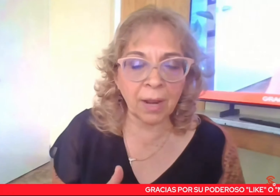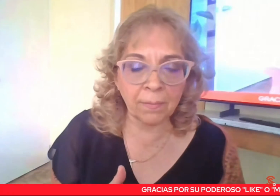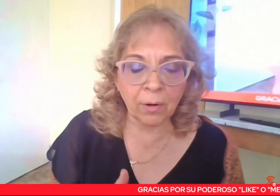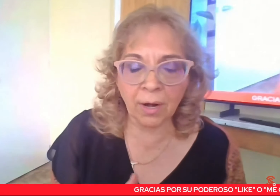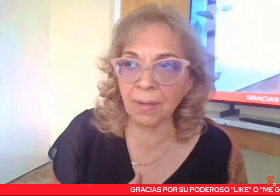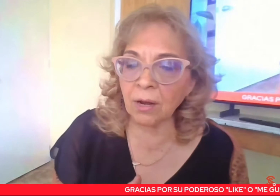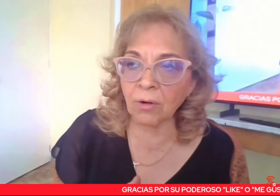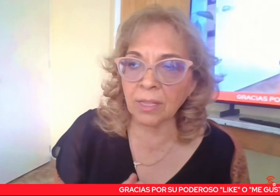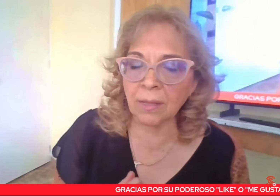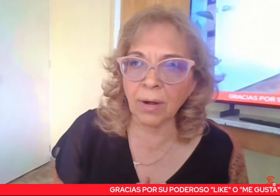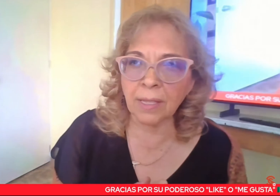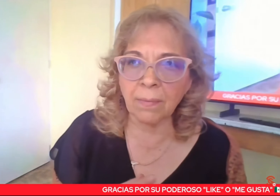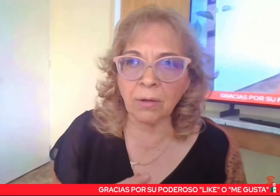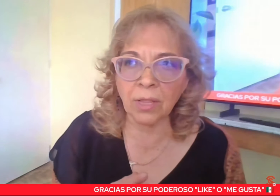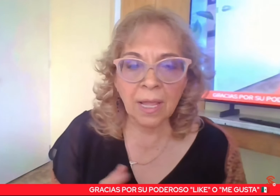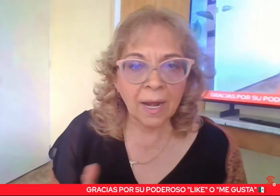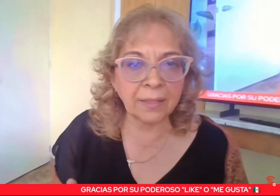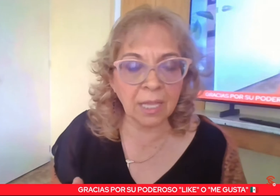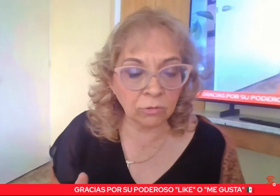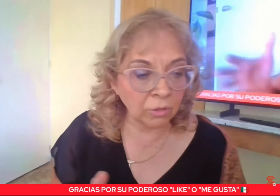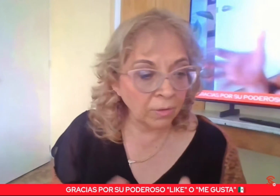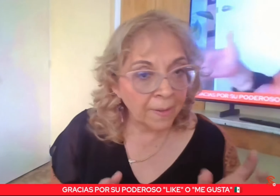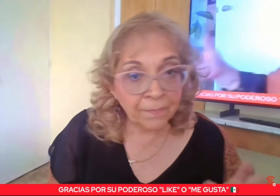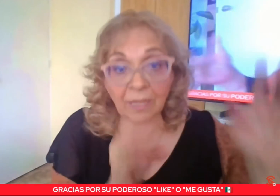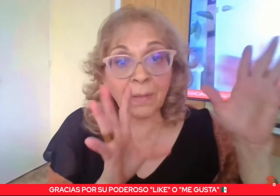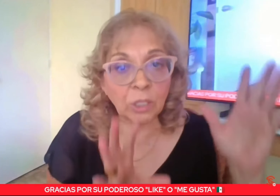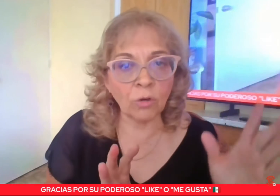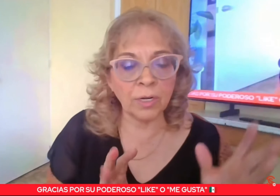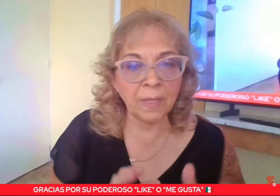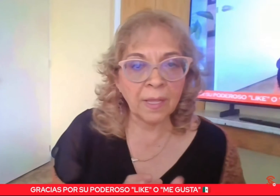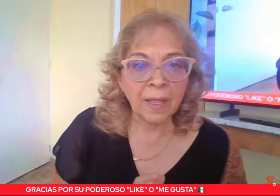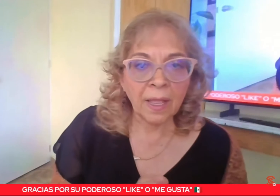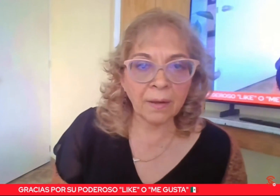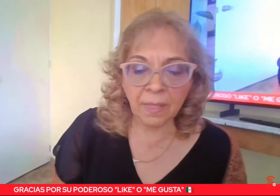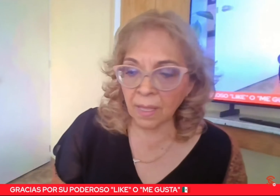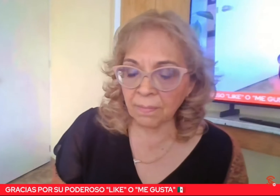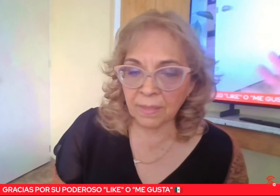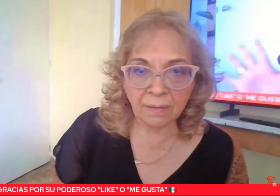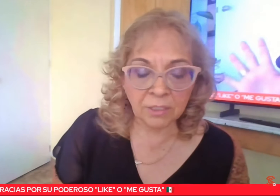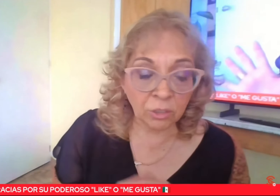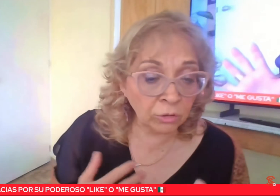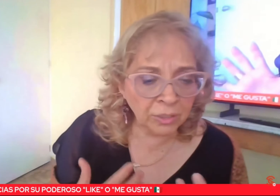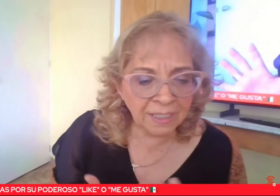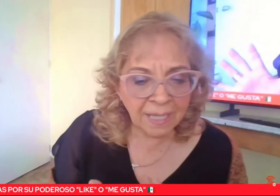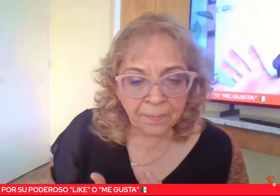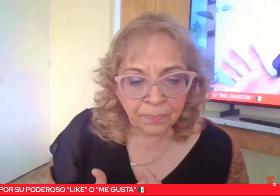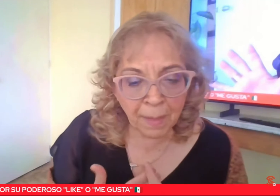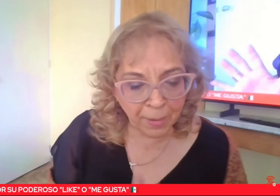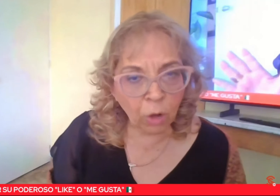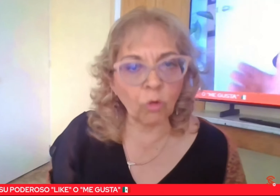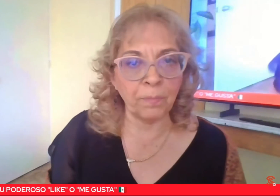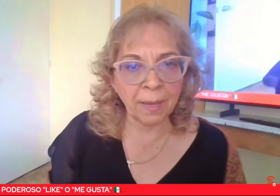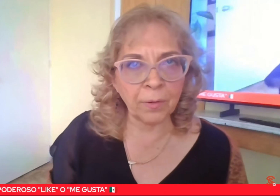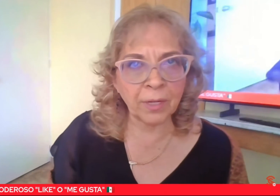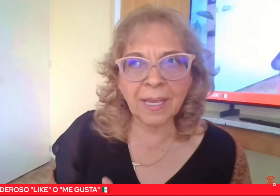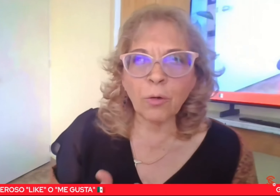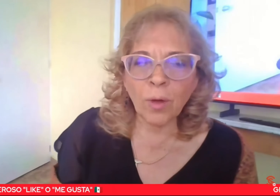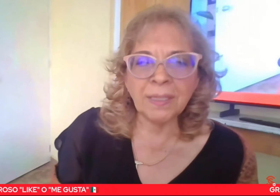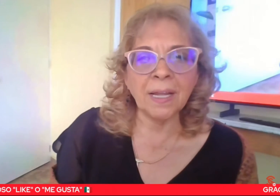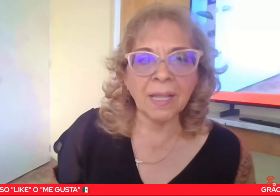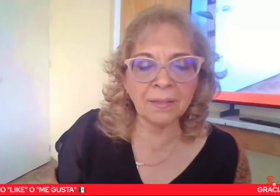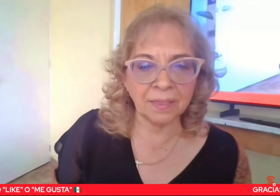el programa de Loret de Mola, ya me acordé, Latinos, ¿no? Se metió en mi televisión. Entonces me preocupé porque dije,